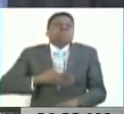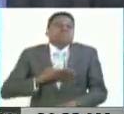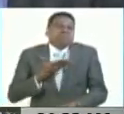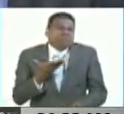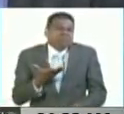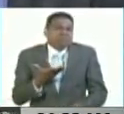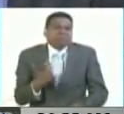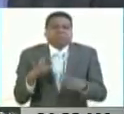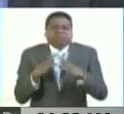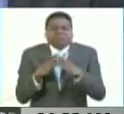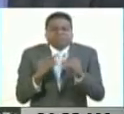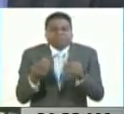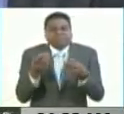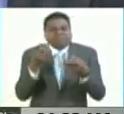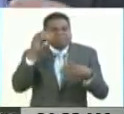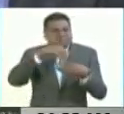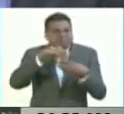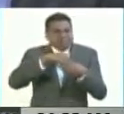realmente